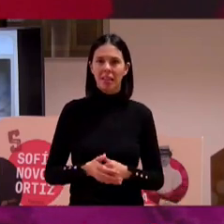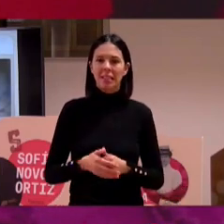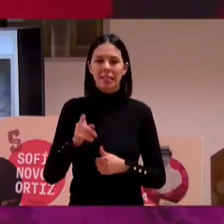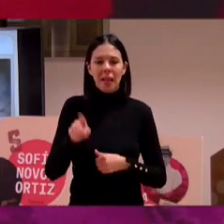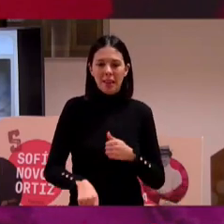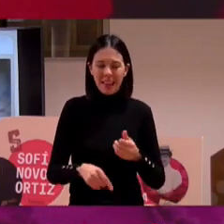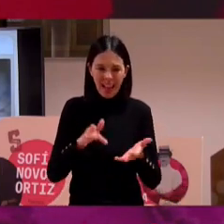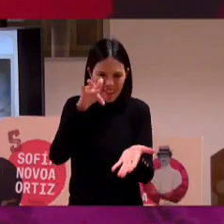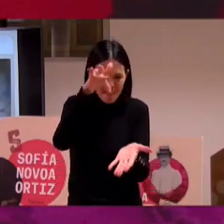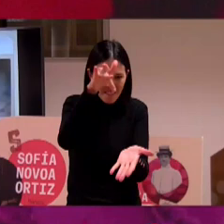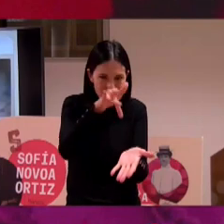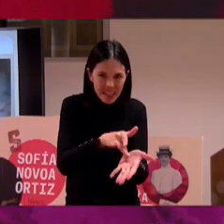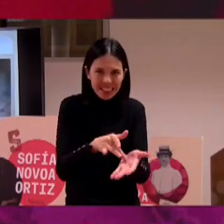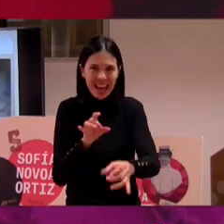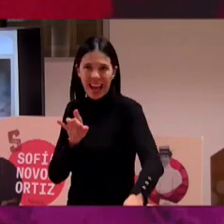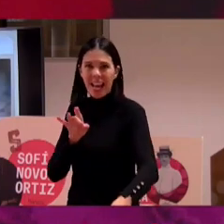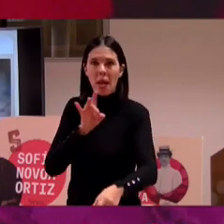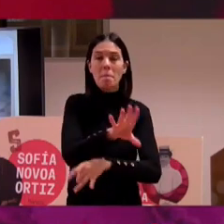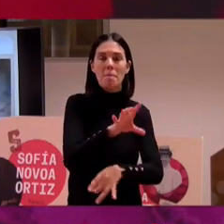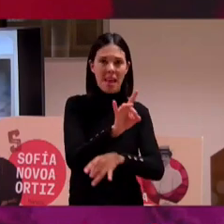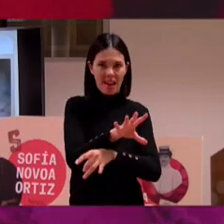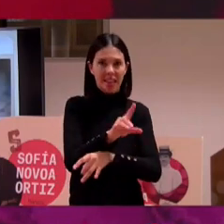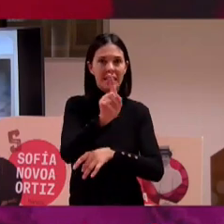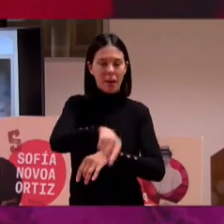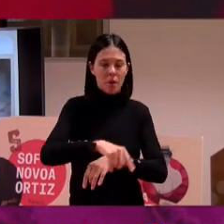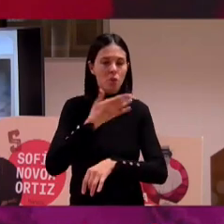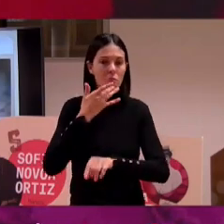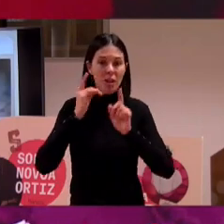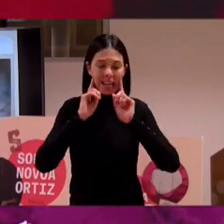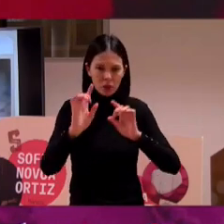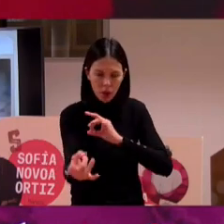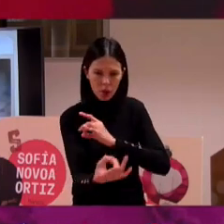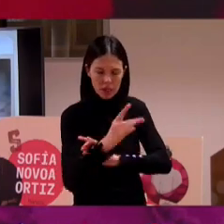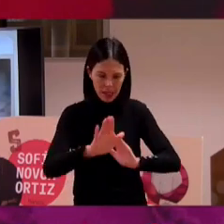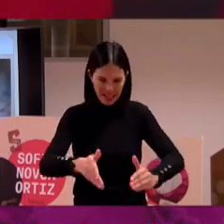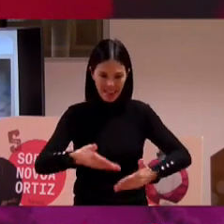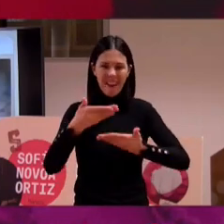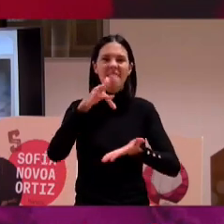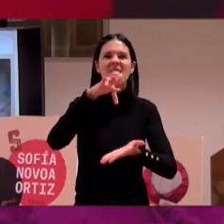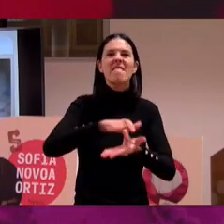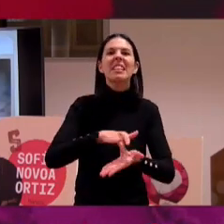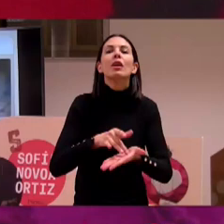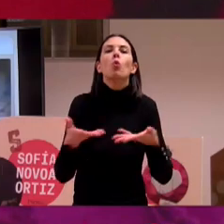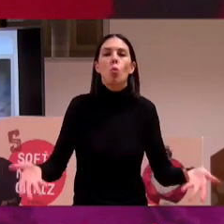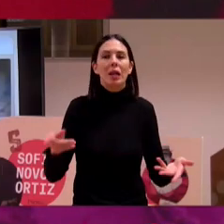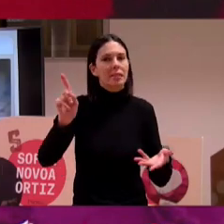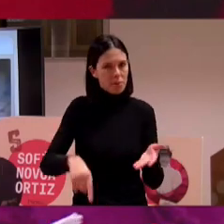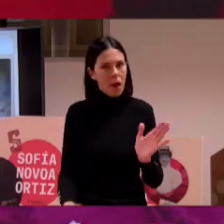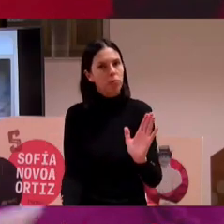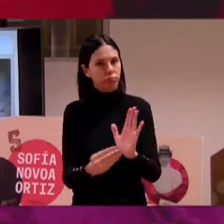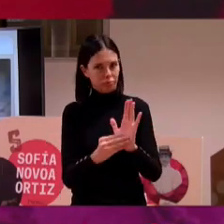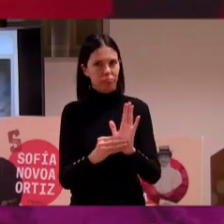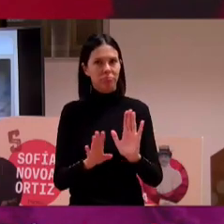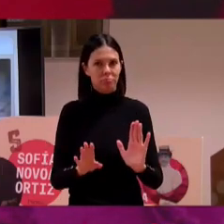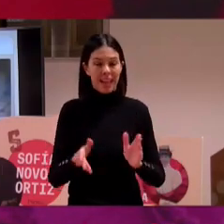a data en que envía esa carta, e cando recibe unha carta, a data na que recibe esa carta. E